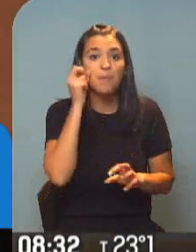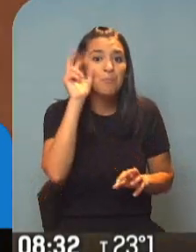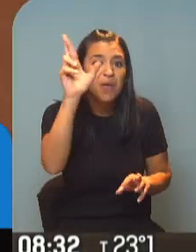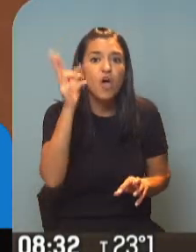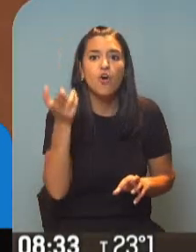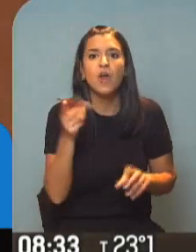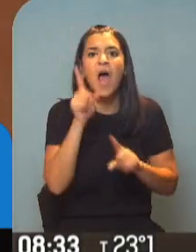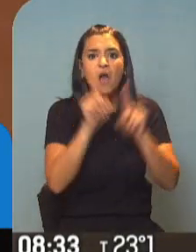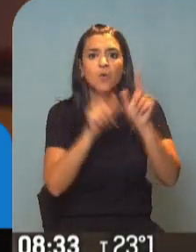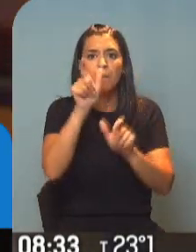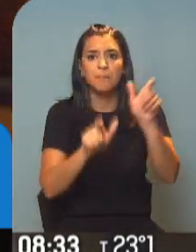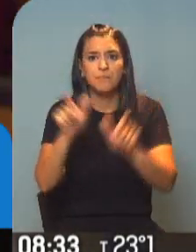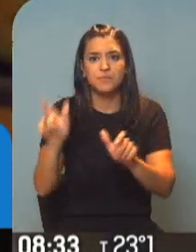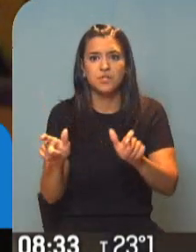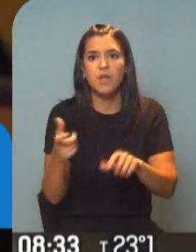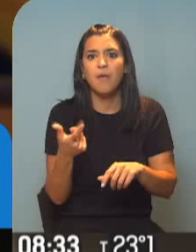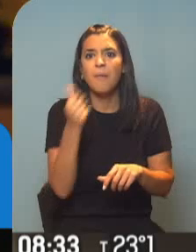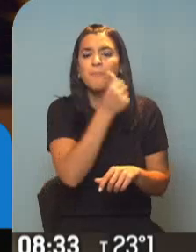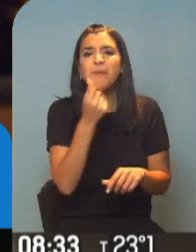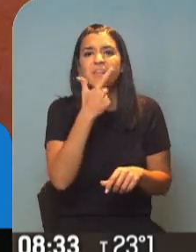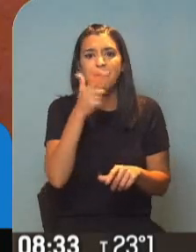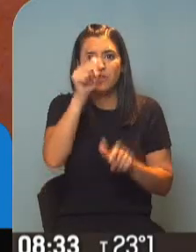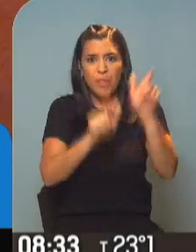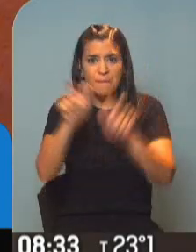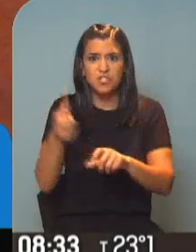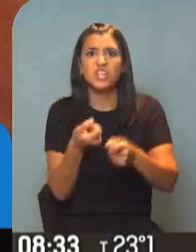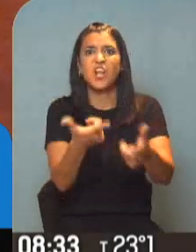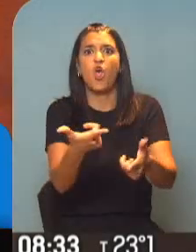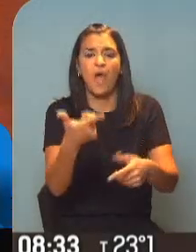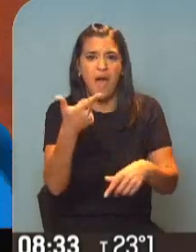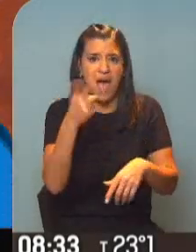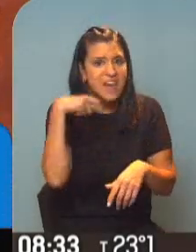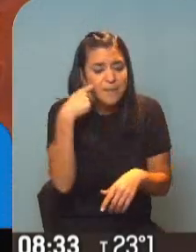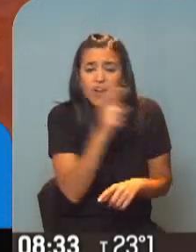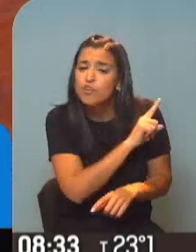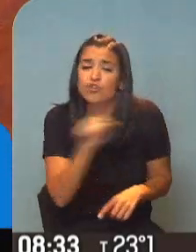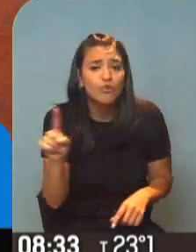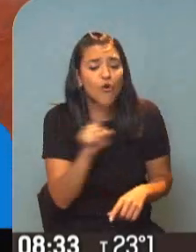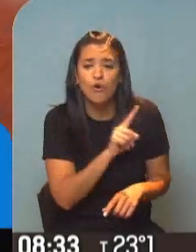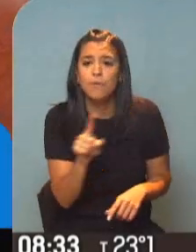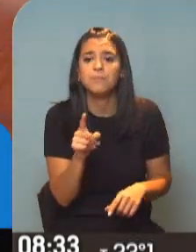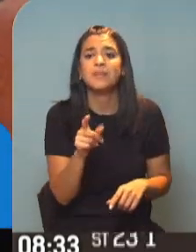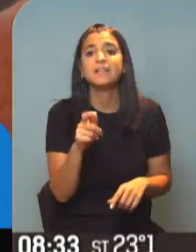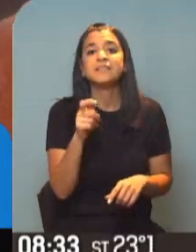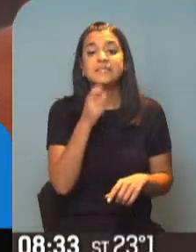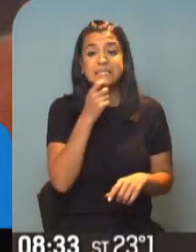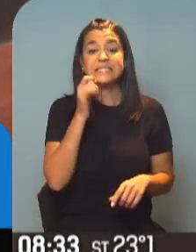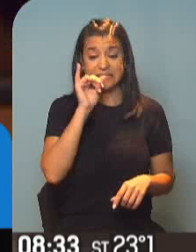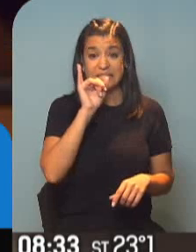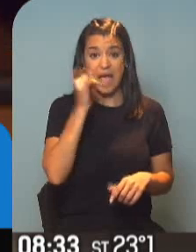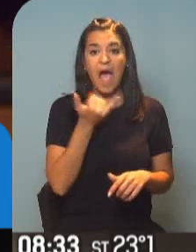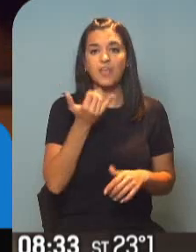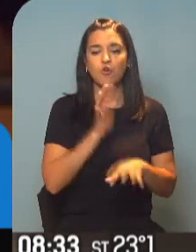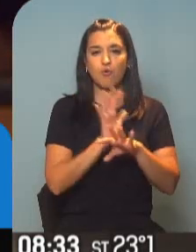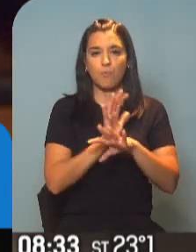escuche el medicamento de humano al venir no y sin embargo si existen un par de trucos